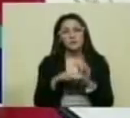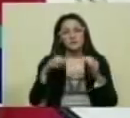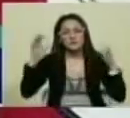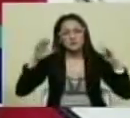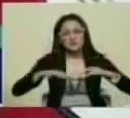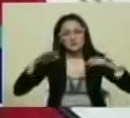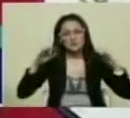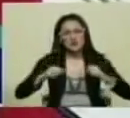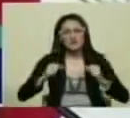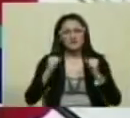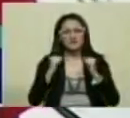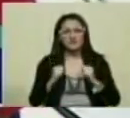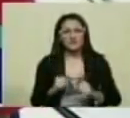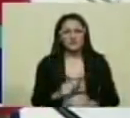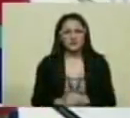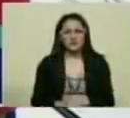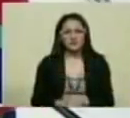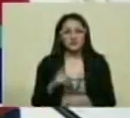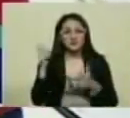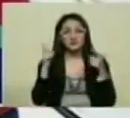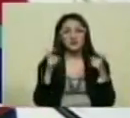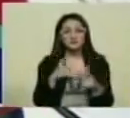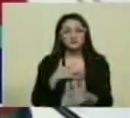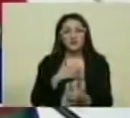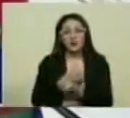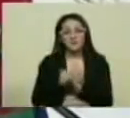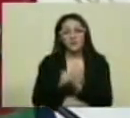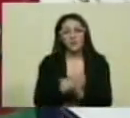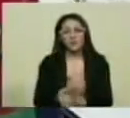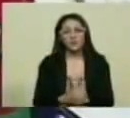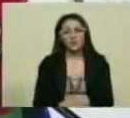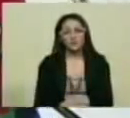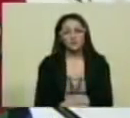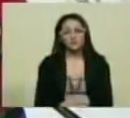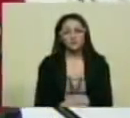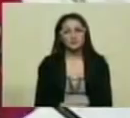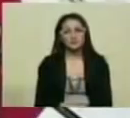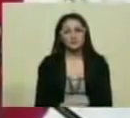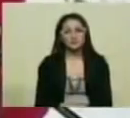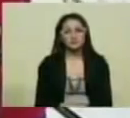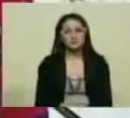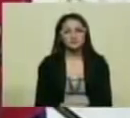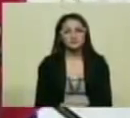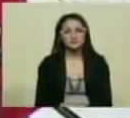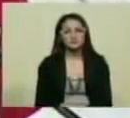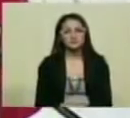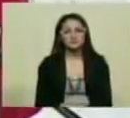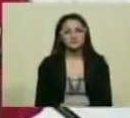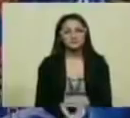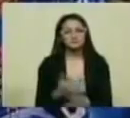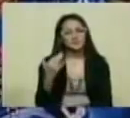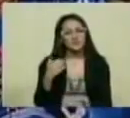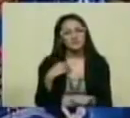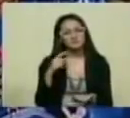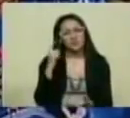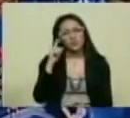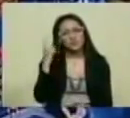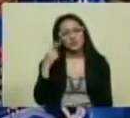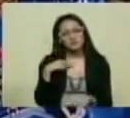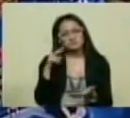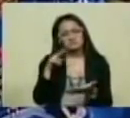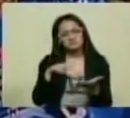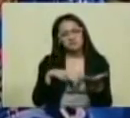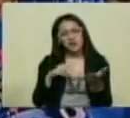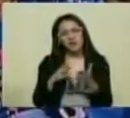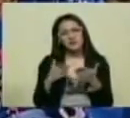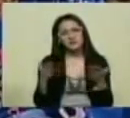de agua. Chávez sentía un profundo amor. Y un día estaba leyendo yo un libro, yo